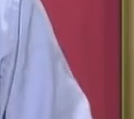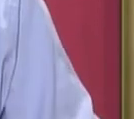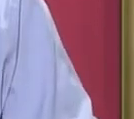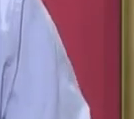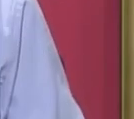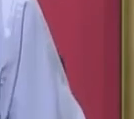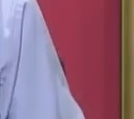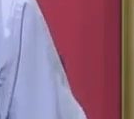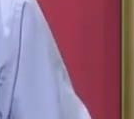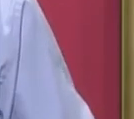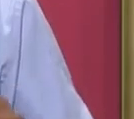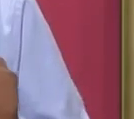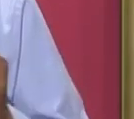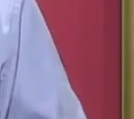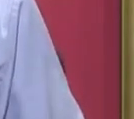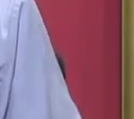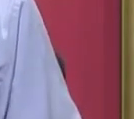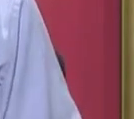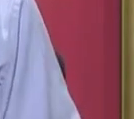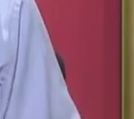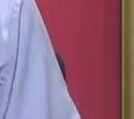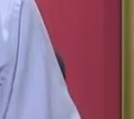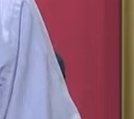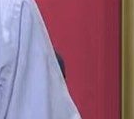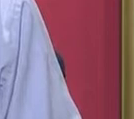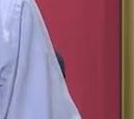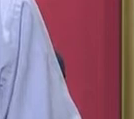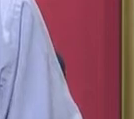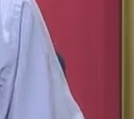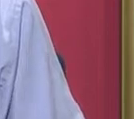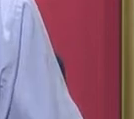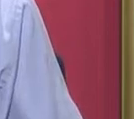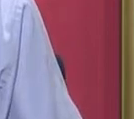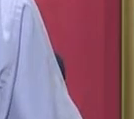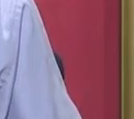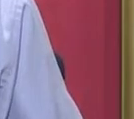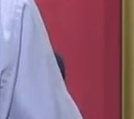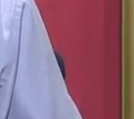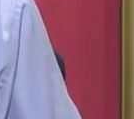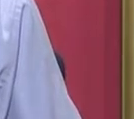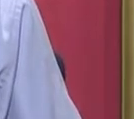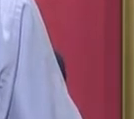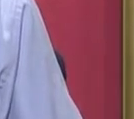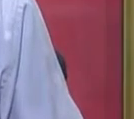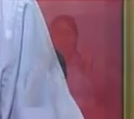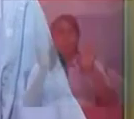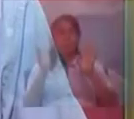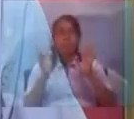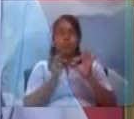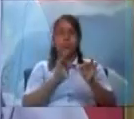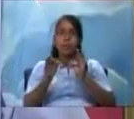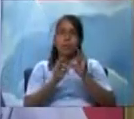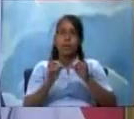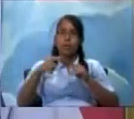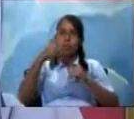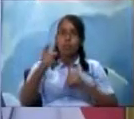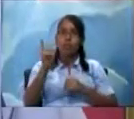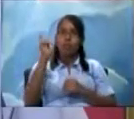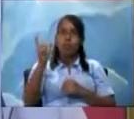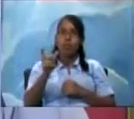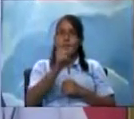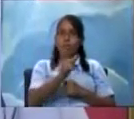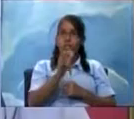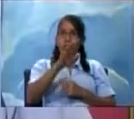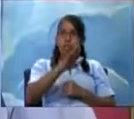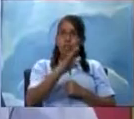pronto. Y después que venga Jesucristo va a quedar la gran tribulación acá en la tierra. Tiene que estar alerta, tiene que estar preparado. Como cuando una